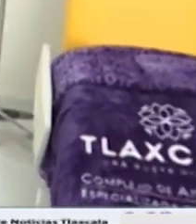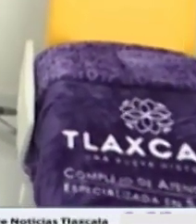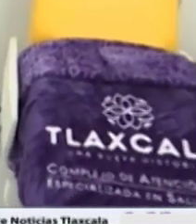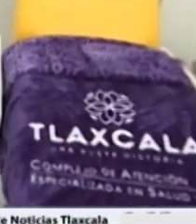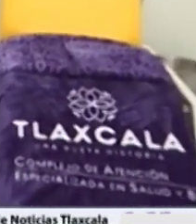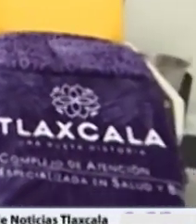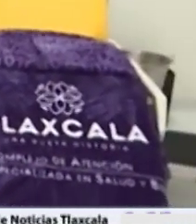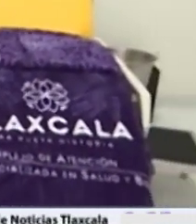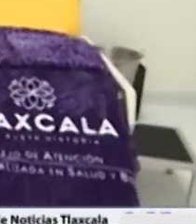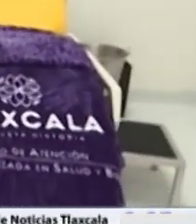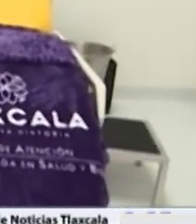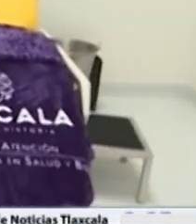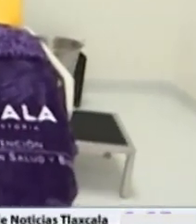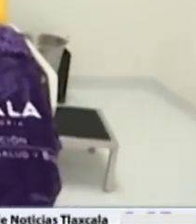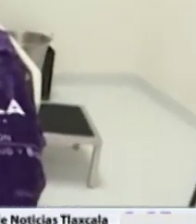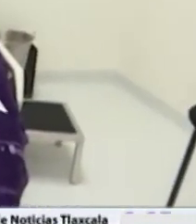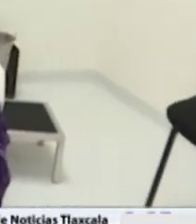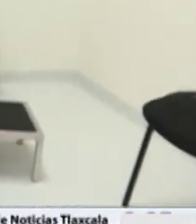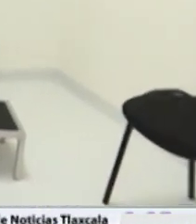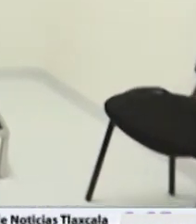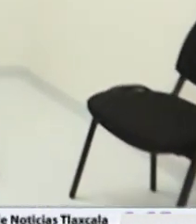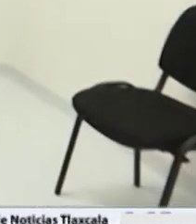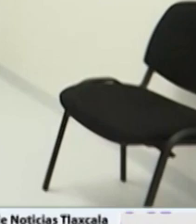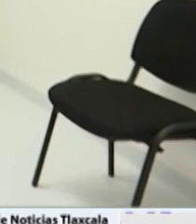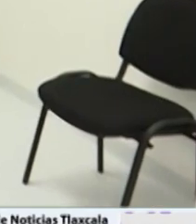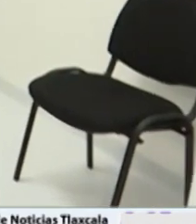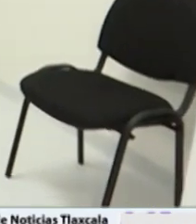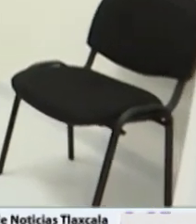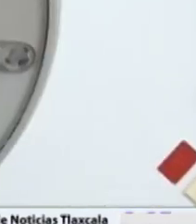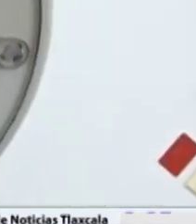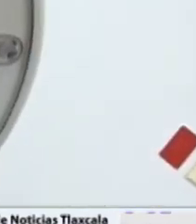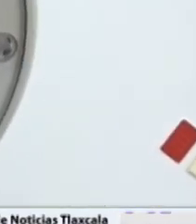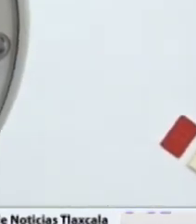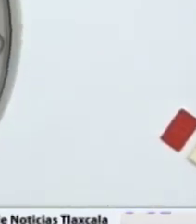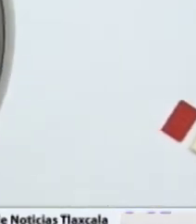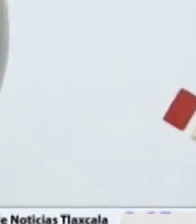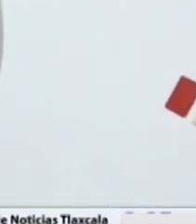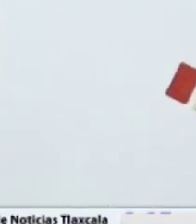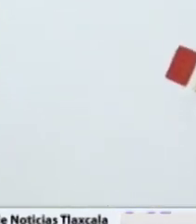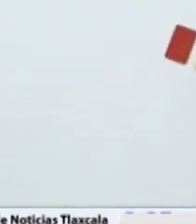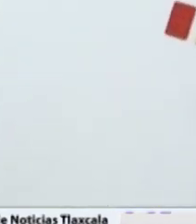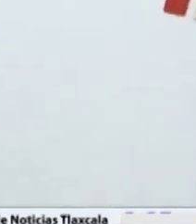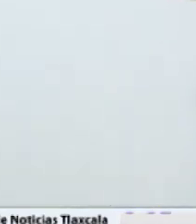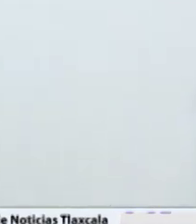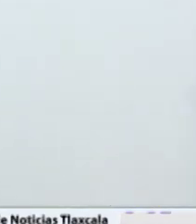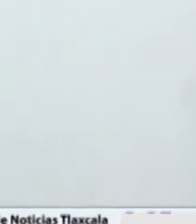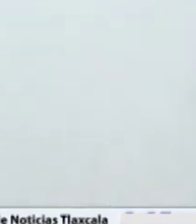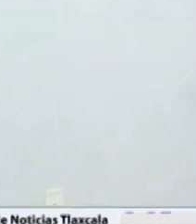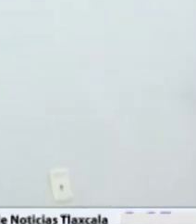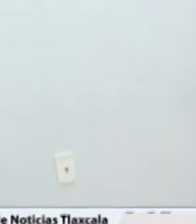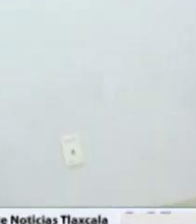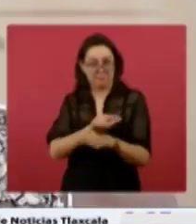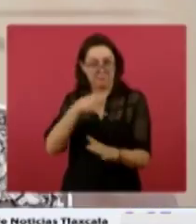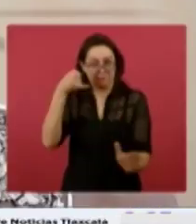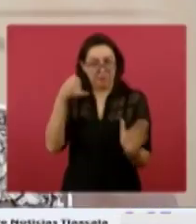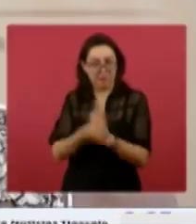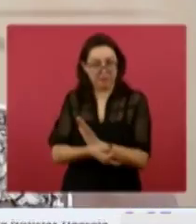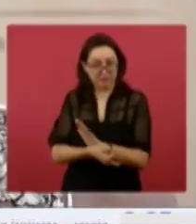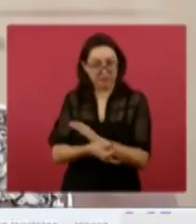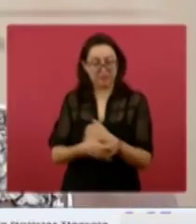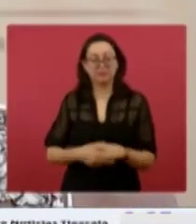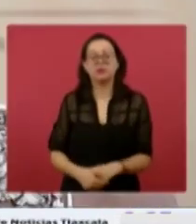permitirá continuar a través del IMSS-Bienestar la federalización de la nómina de los trabajadores para que los recursos no se desvíen. En